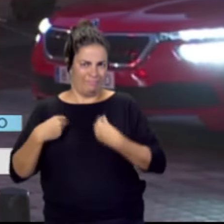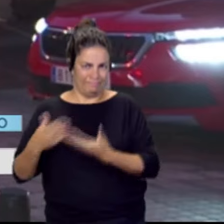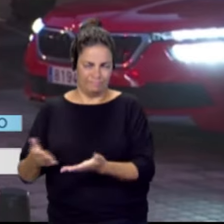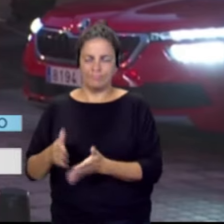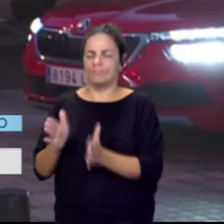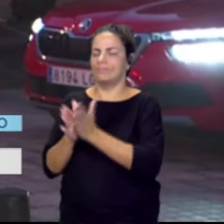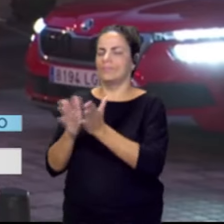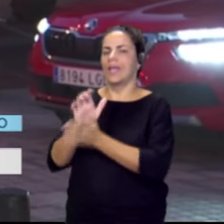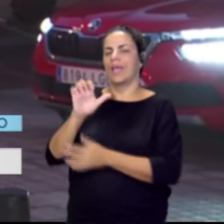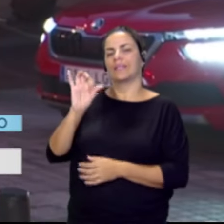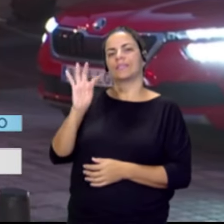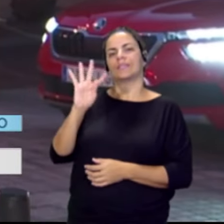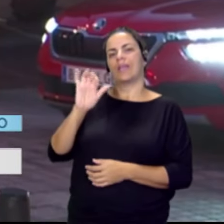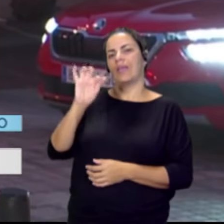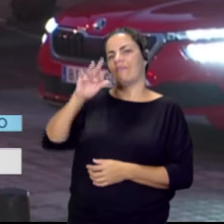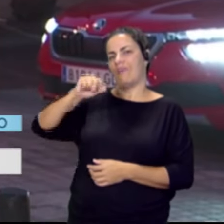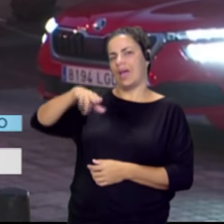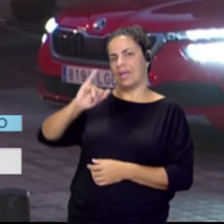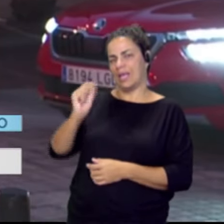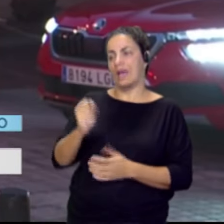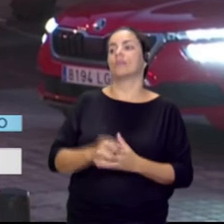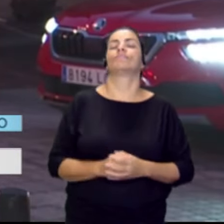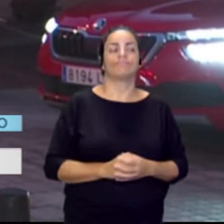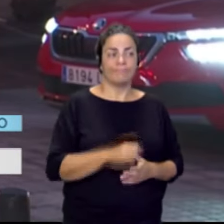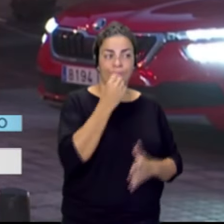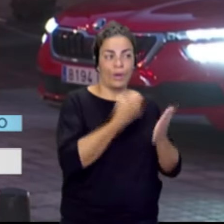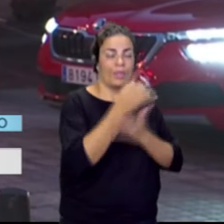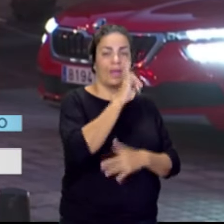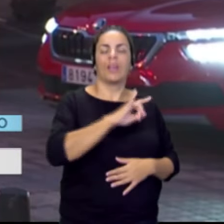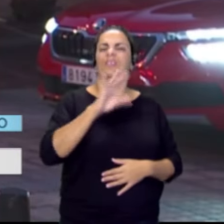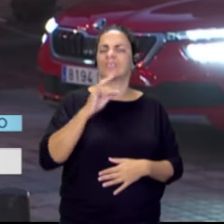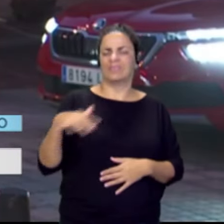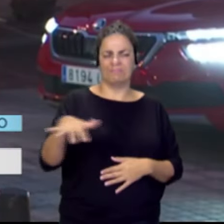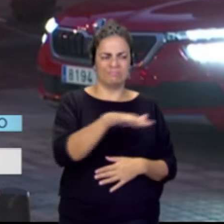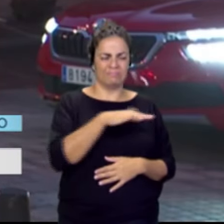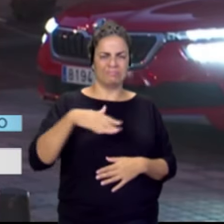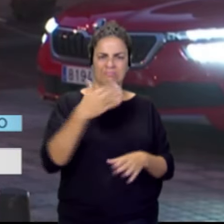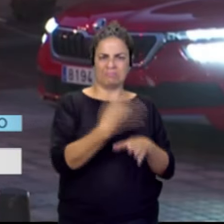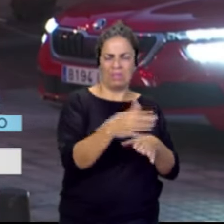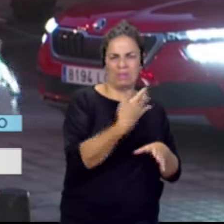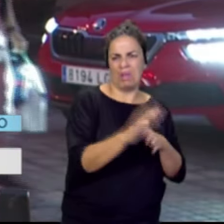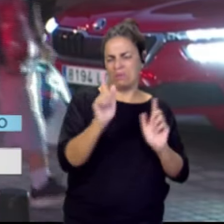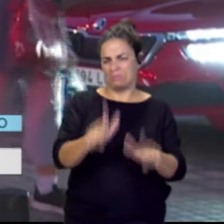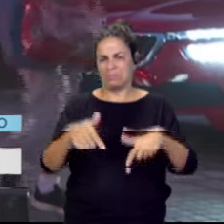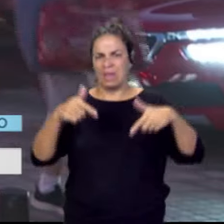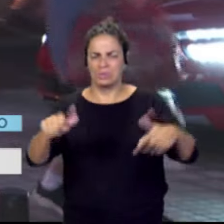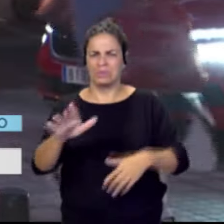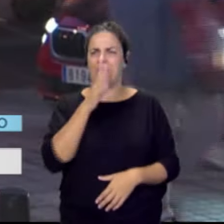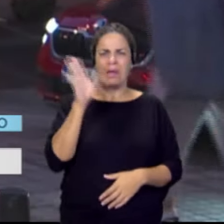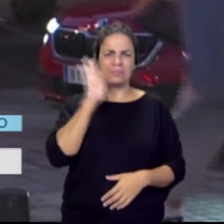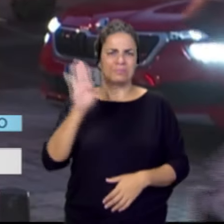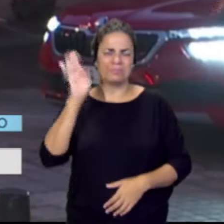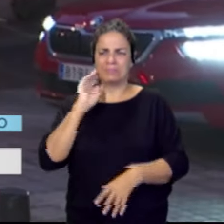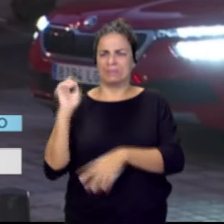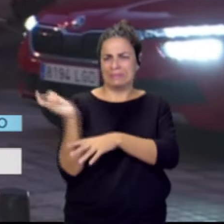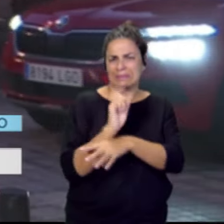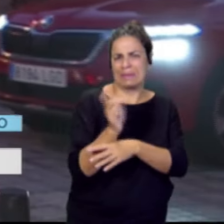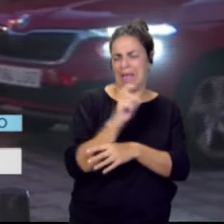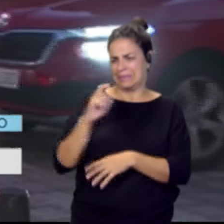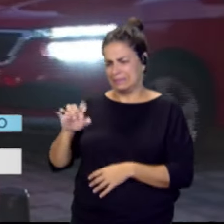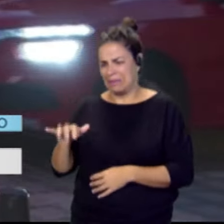Buenos días, Canarias. Sí, rodeado de escombros, basura, aguas fecales, ratas, bichos, además de tener las casas